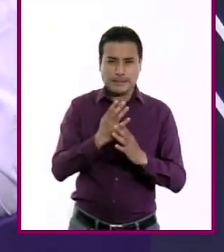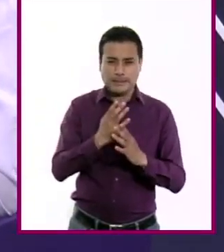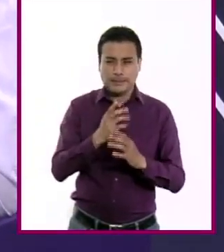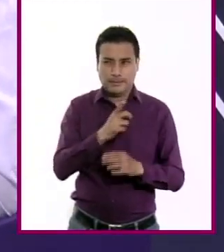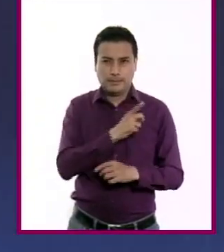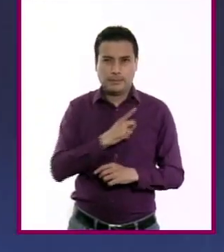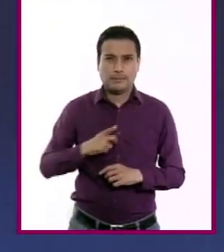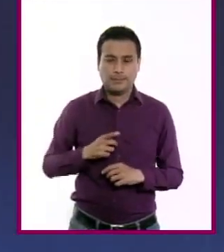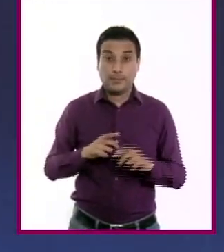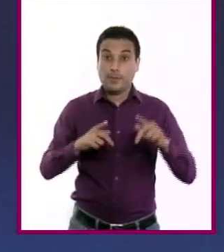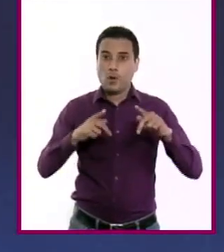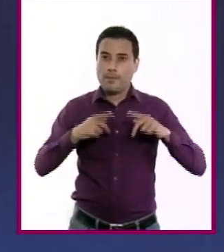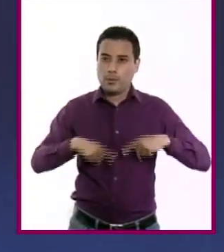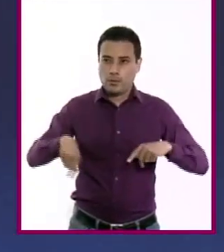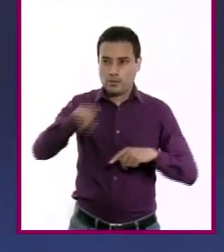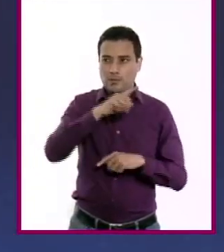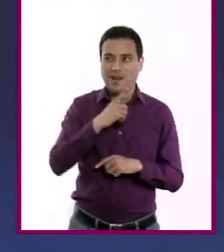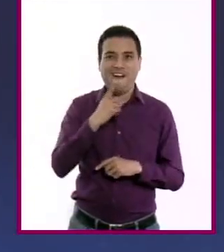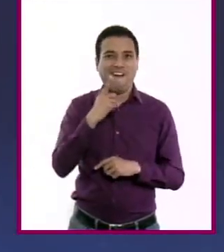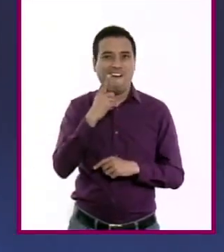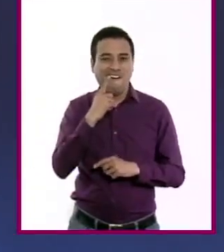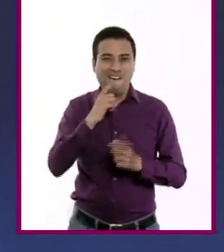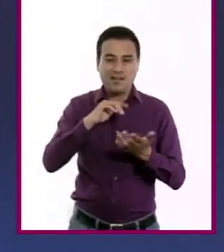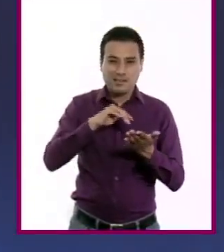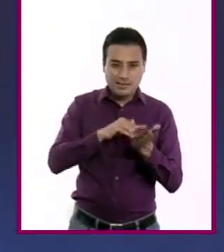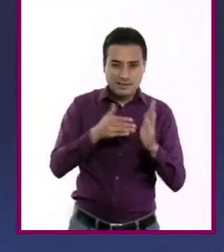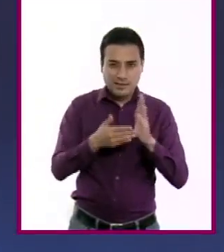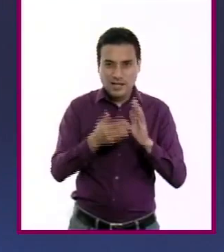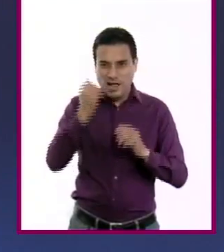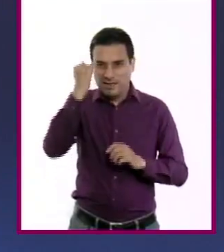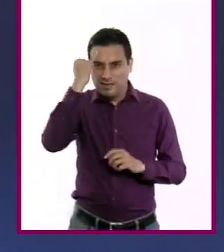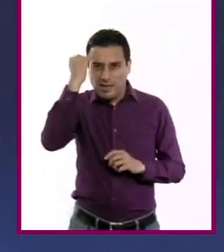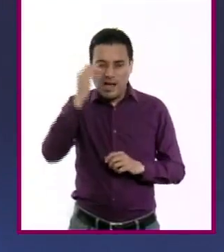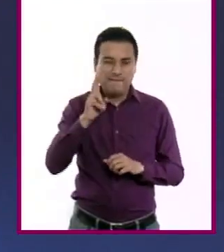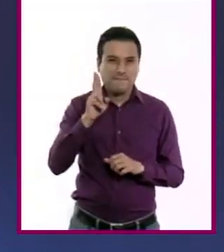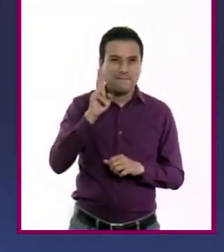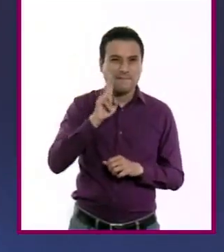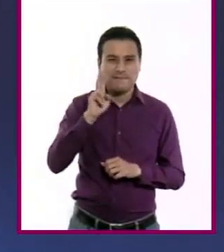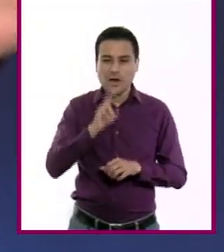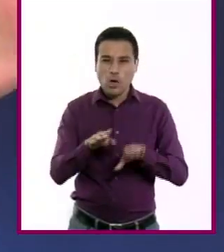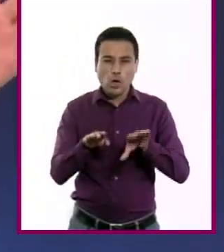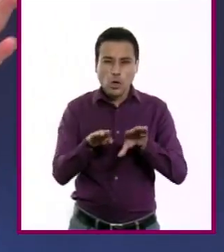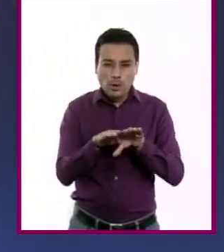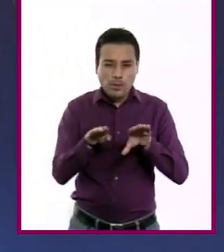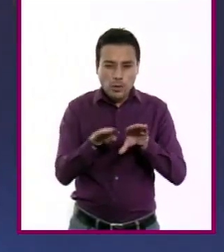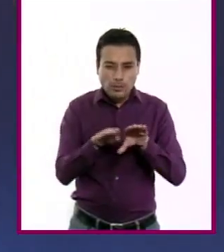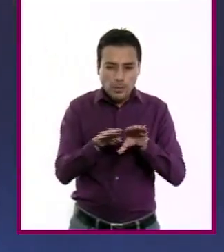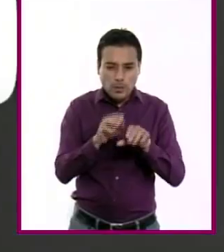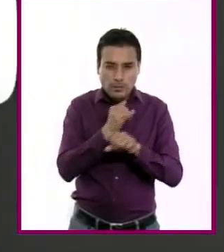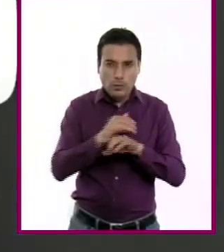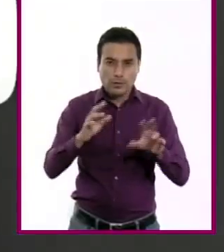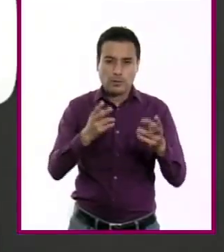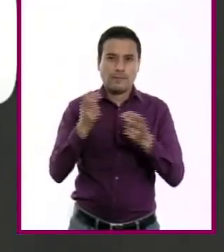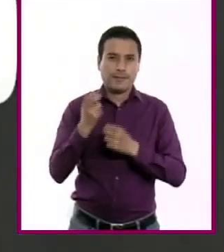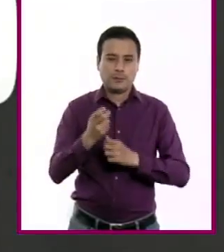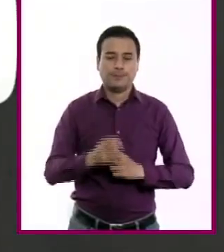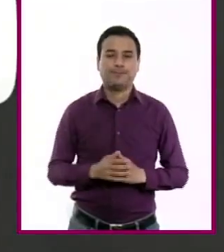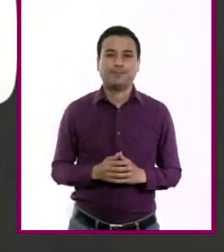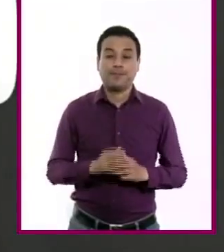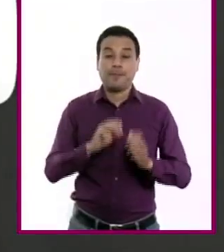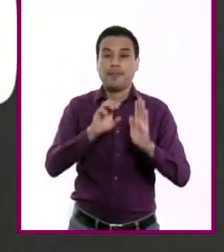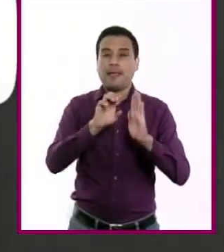¿no? A lo mejor ahora es otra estrategia, ¿no? Te vas por la izquierda, te vas por la derecha, te vas por enfrente, ¿no? No, no pasa de eso. Si las